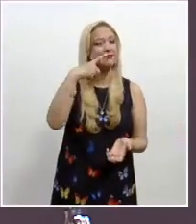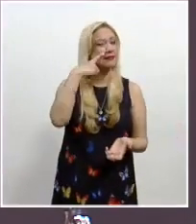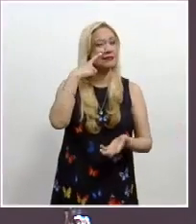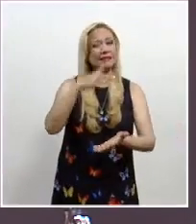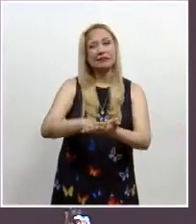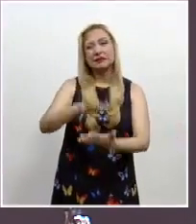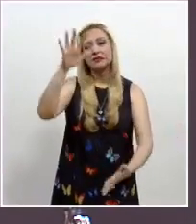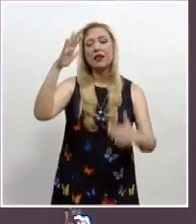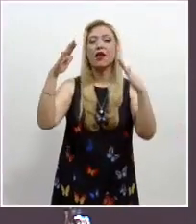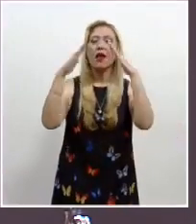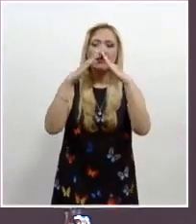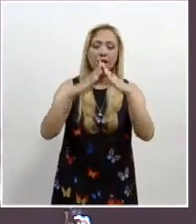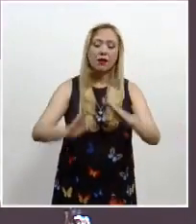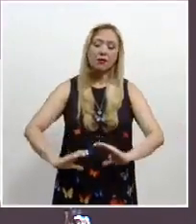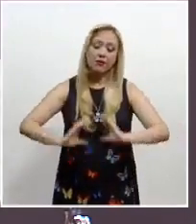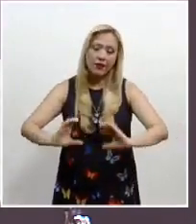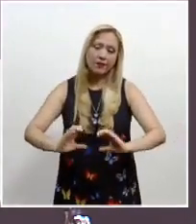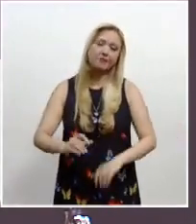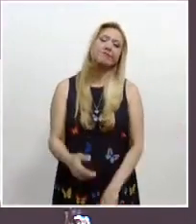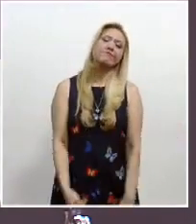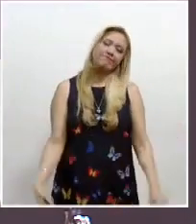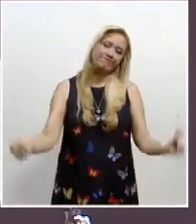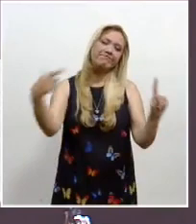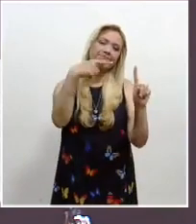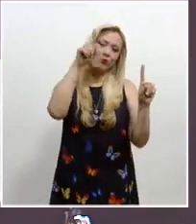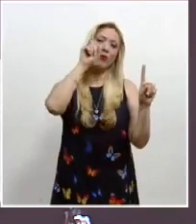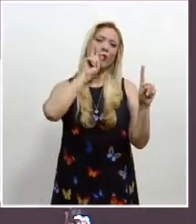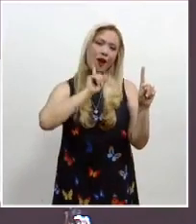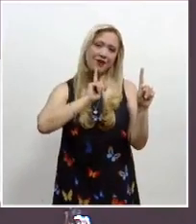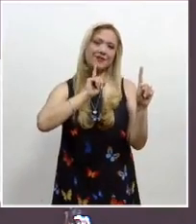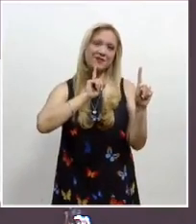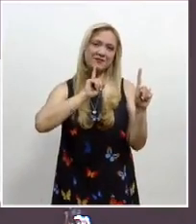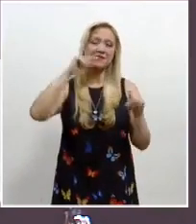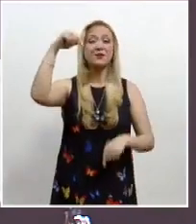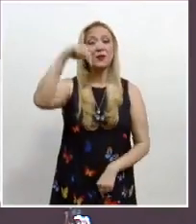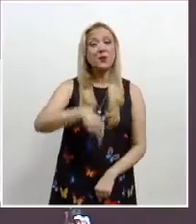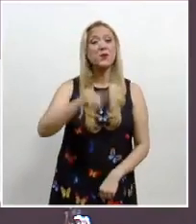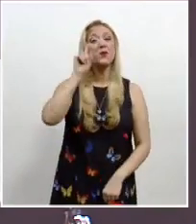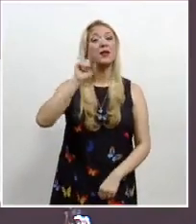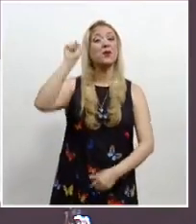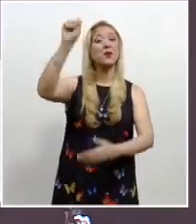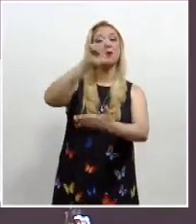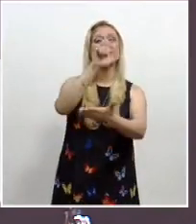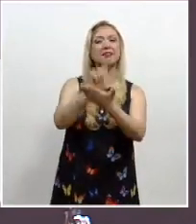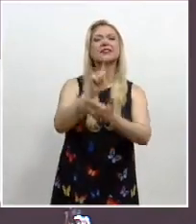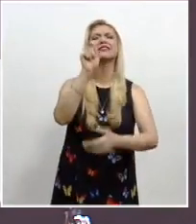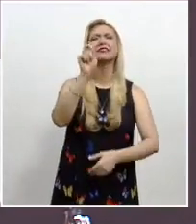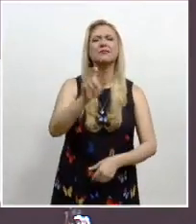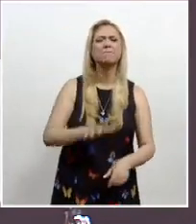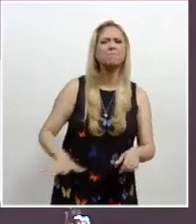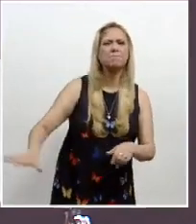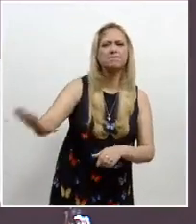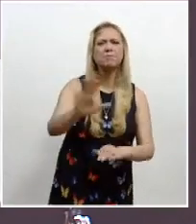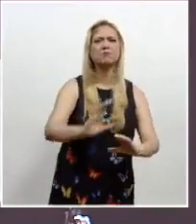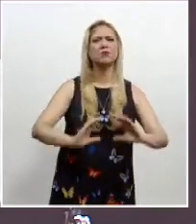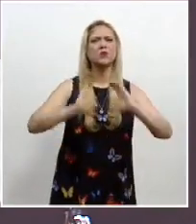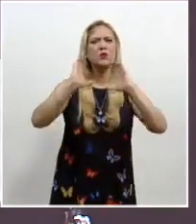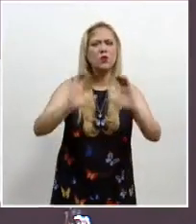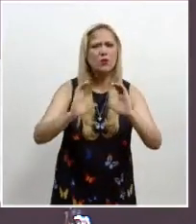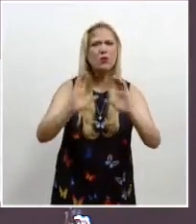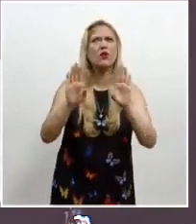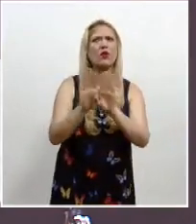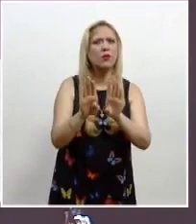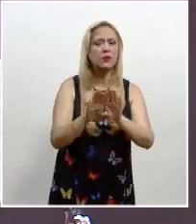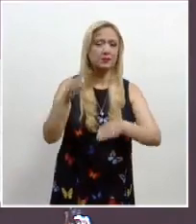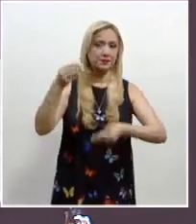trabajo doméstico y de cuidados tiene rostro de mujer. Hoy en Mujeres en la Justicia hablaremos del sistema de cuidados con la